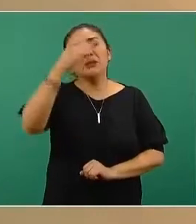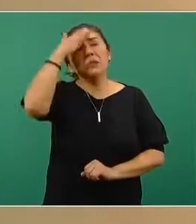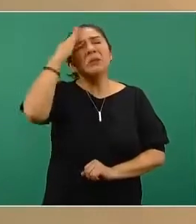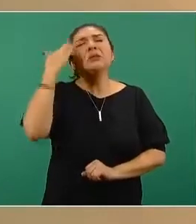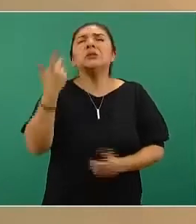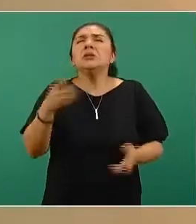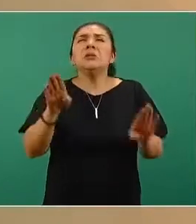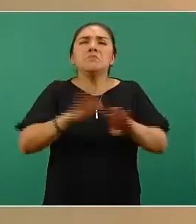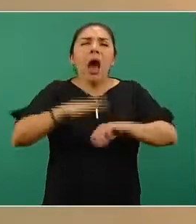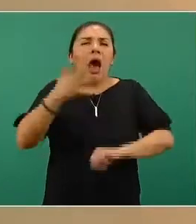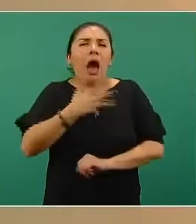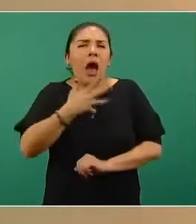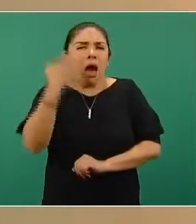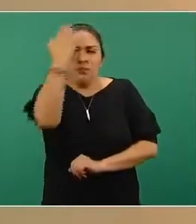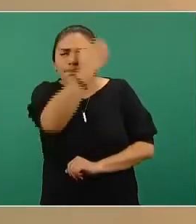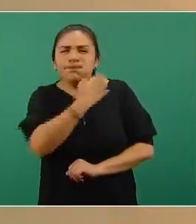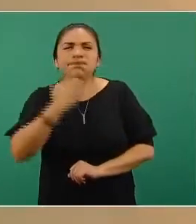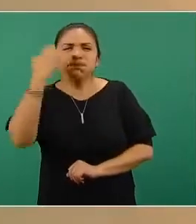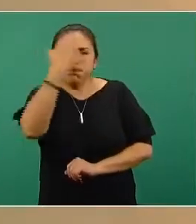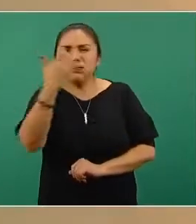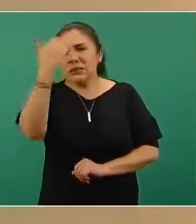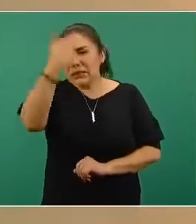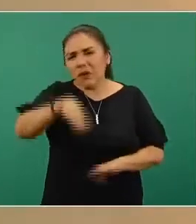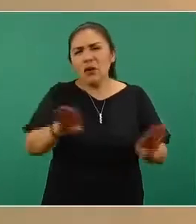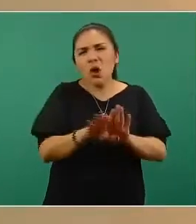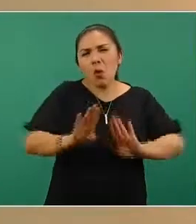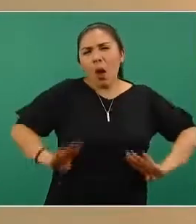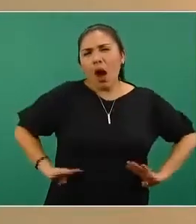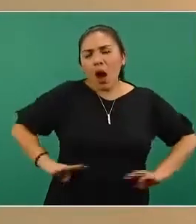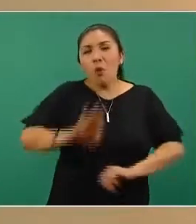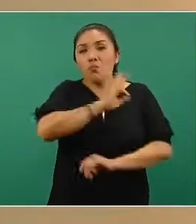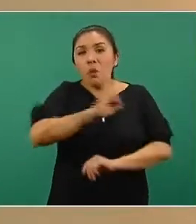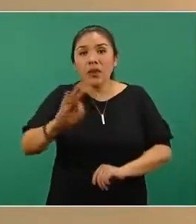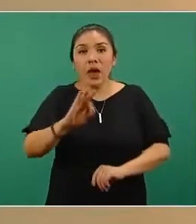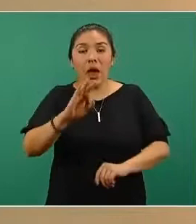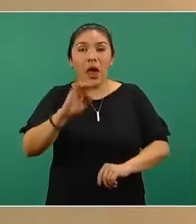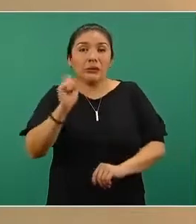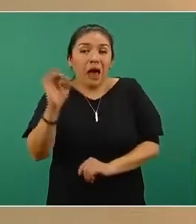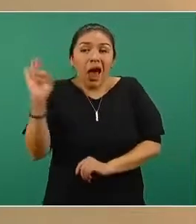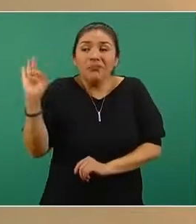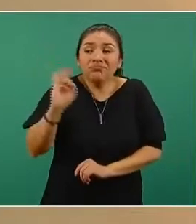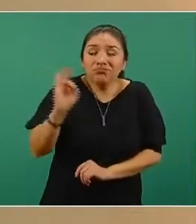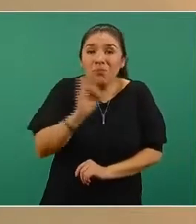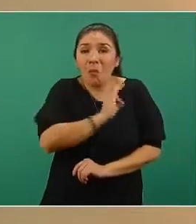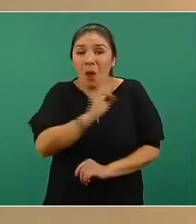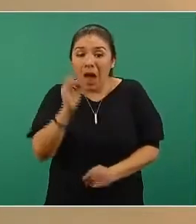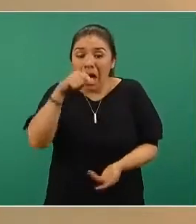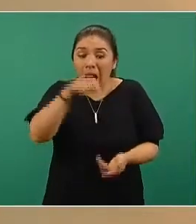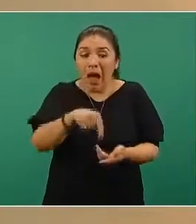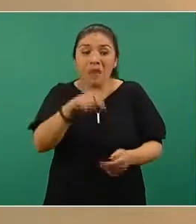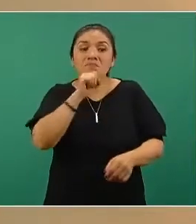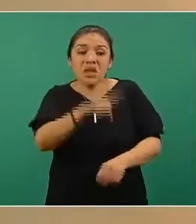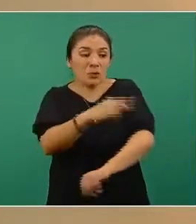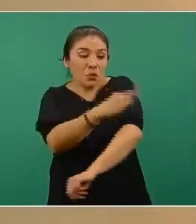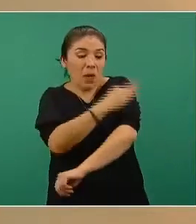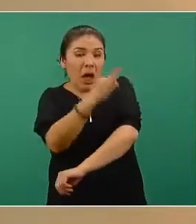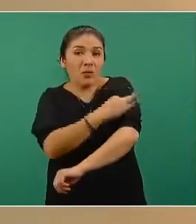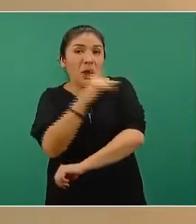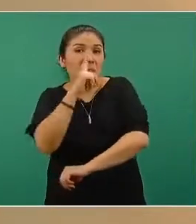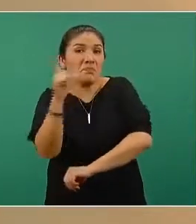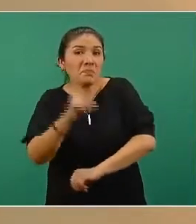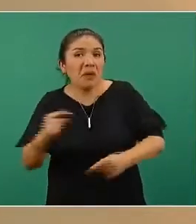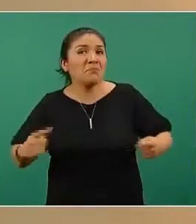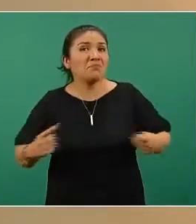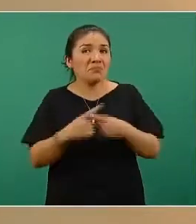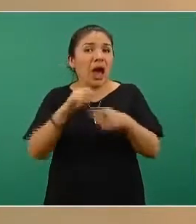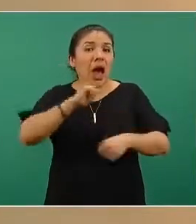de evaluación si podemos quitarle el elemento de supuestamente atribuible, precisamente para decir si está